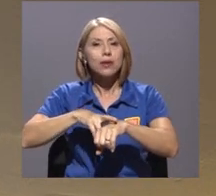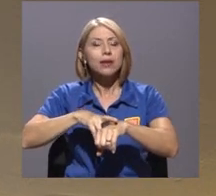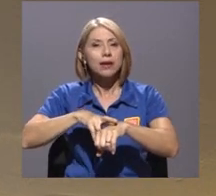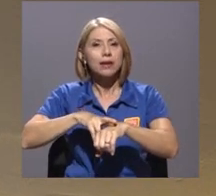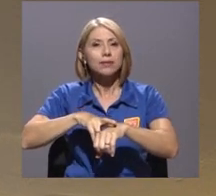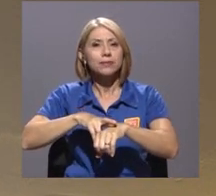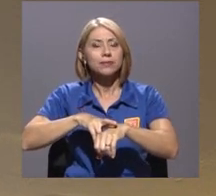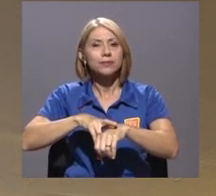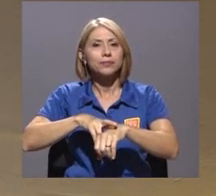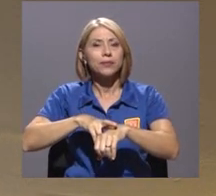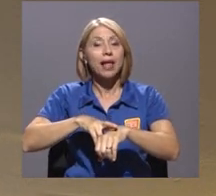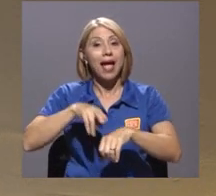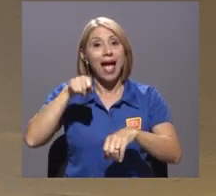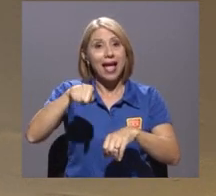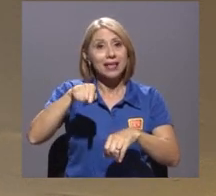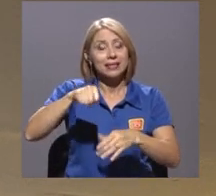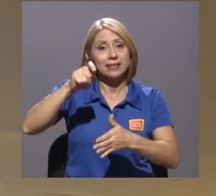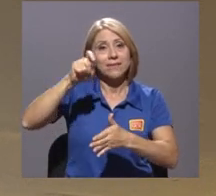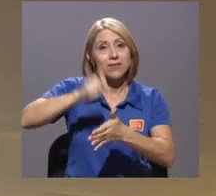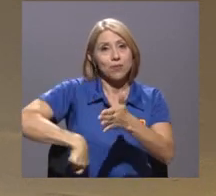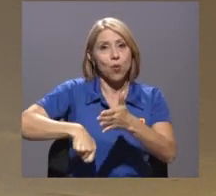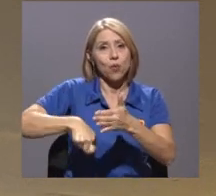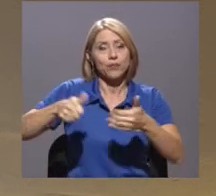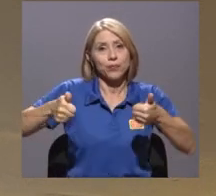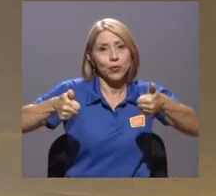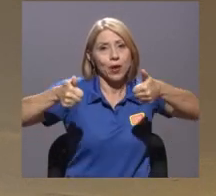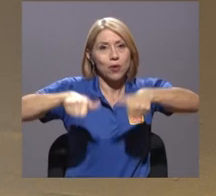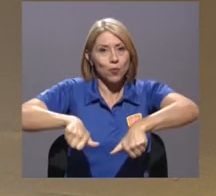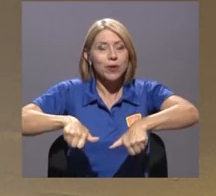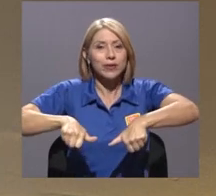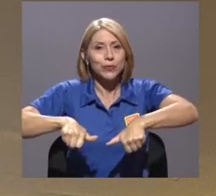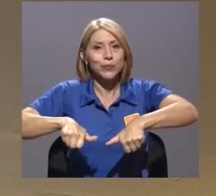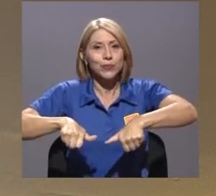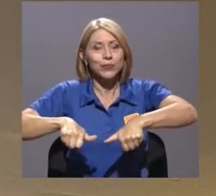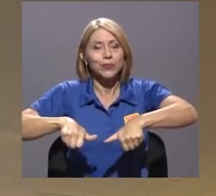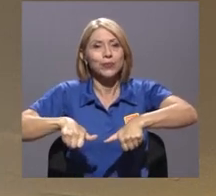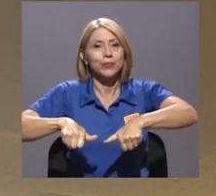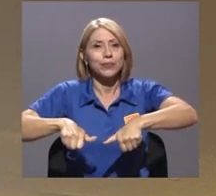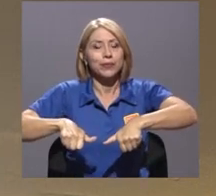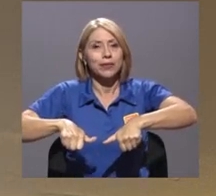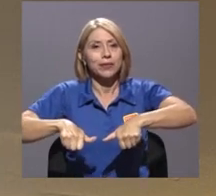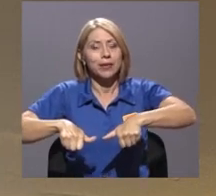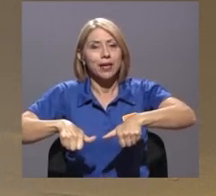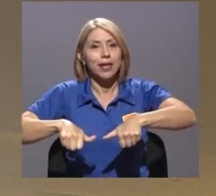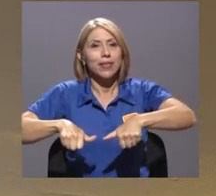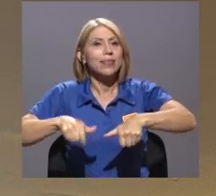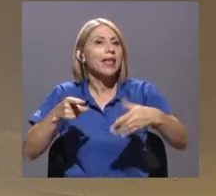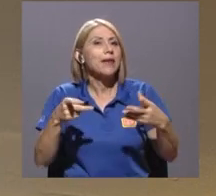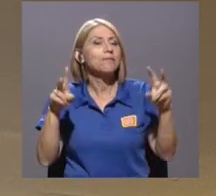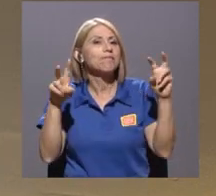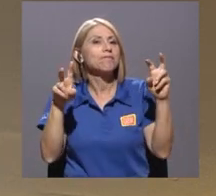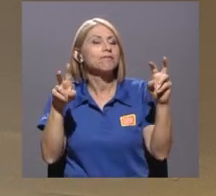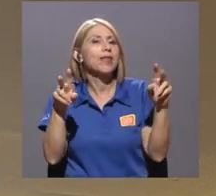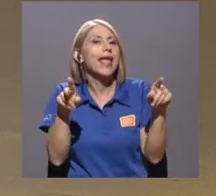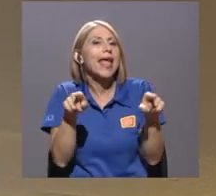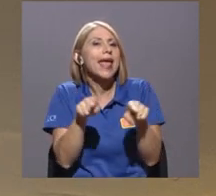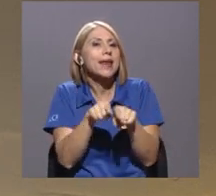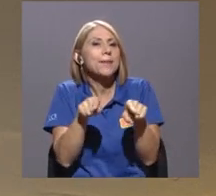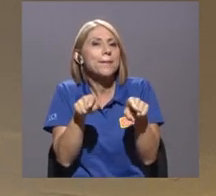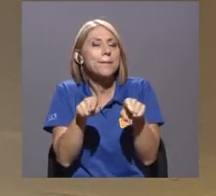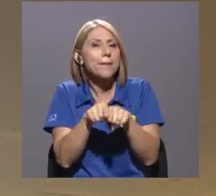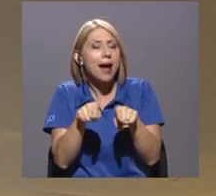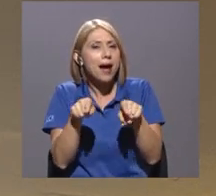y se firmó este acuerdo de hermanos que